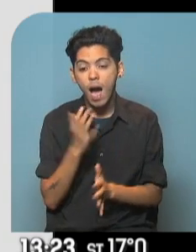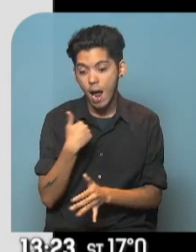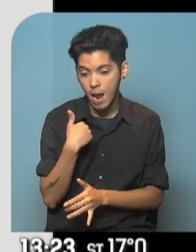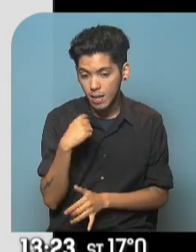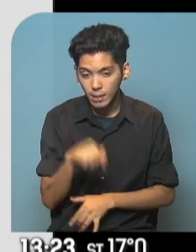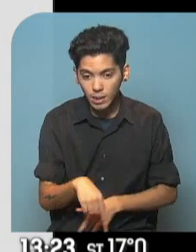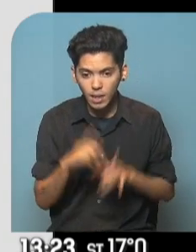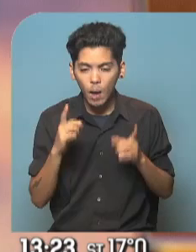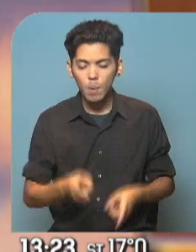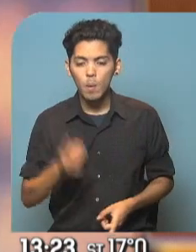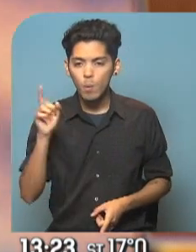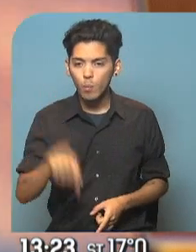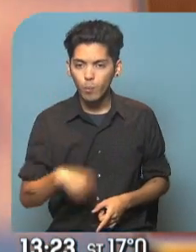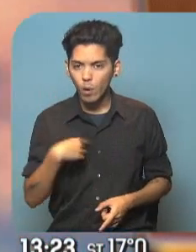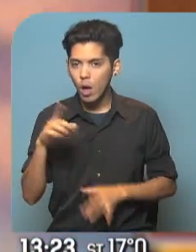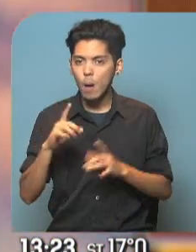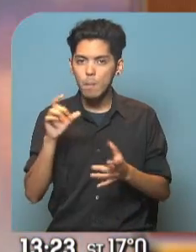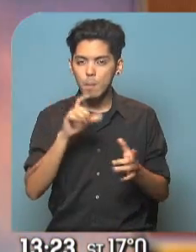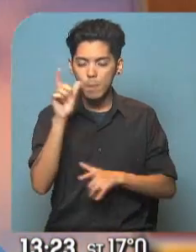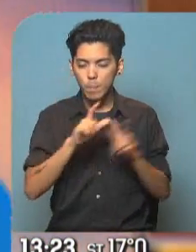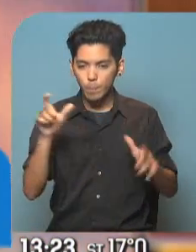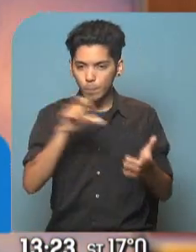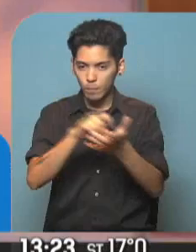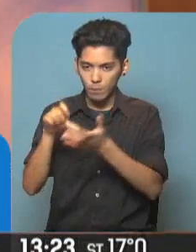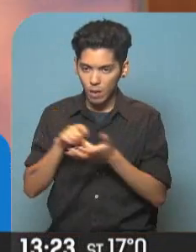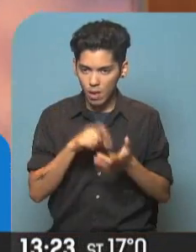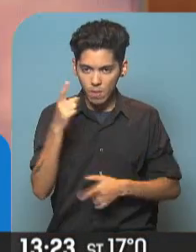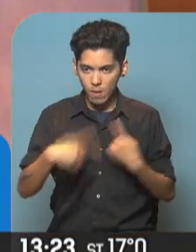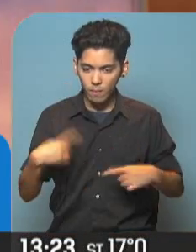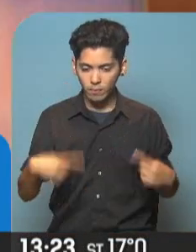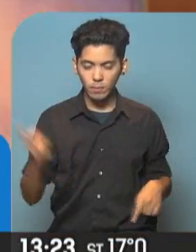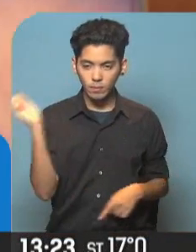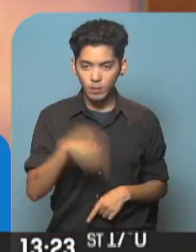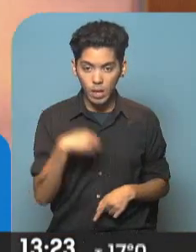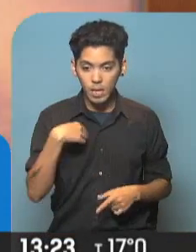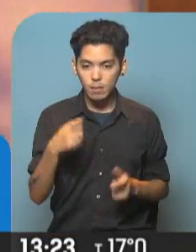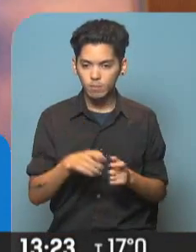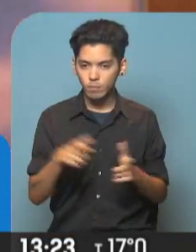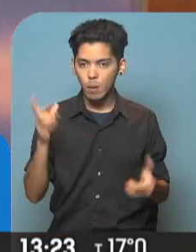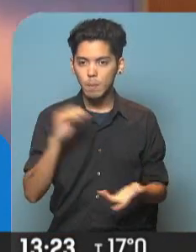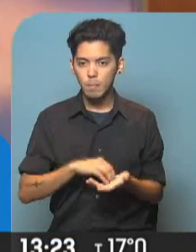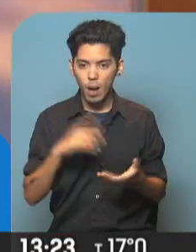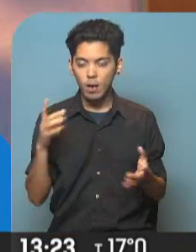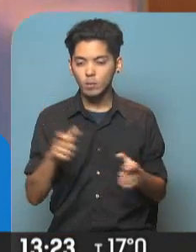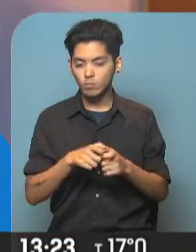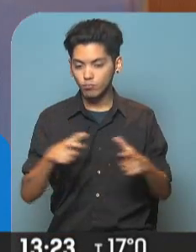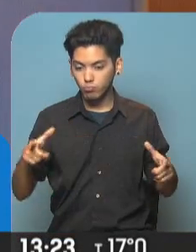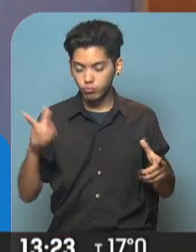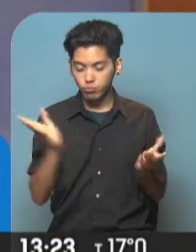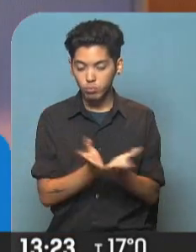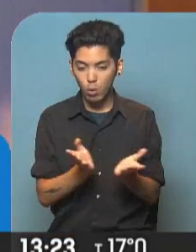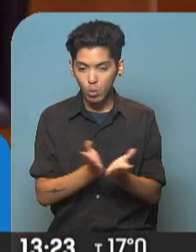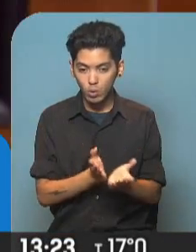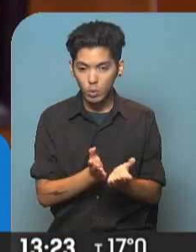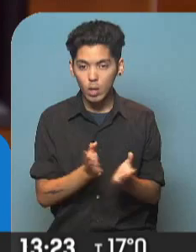Argentina, que además trae gente de otros lados también para estudiar, ¿no? Y encima tenemos cada vez más población estudiantil. Tenemos medicina,